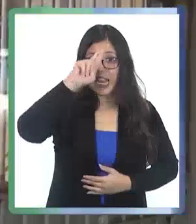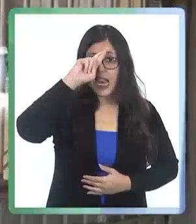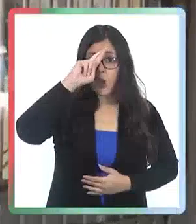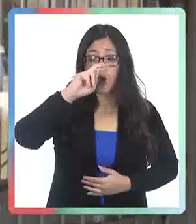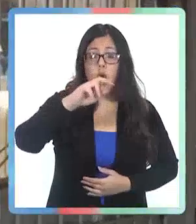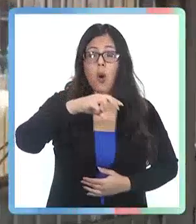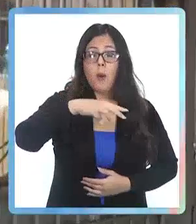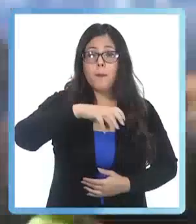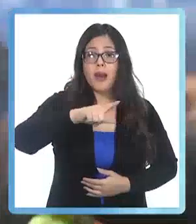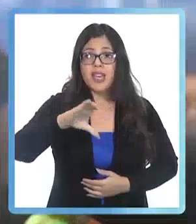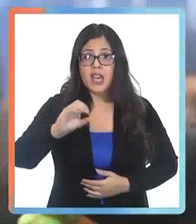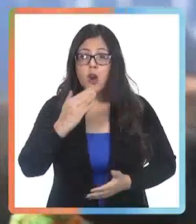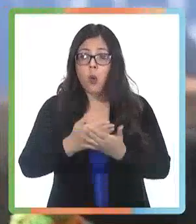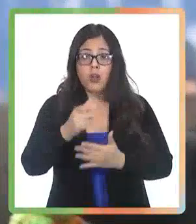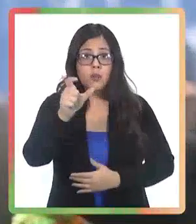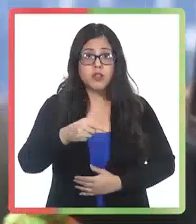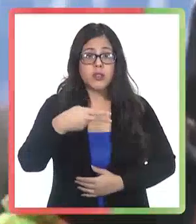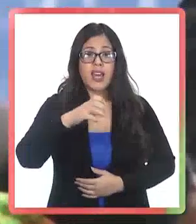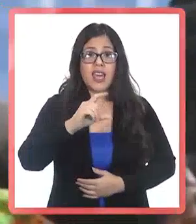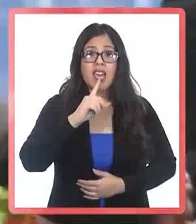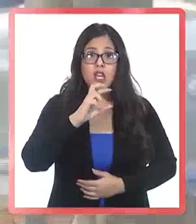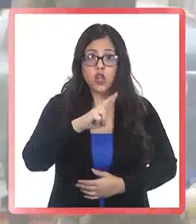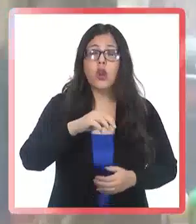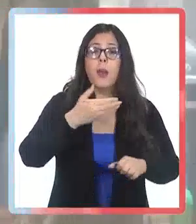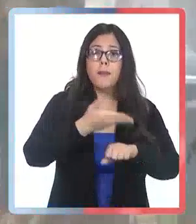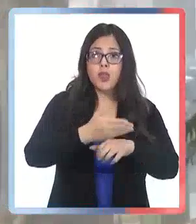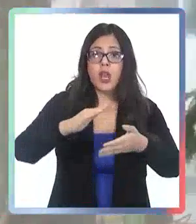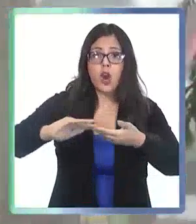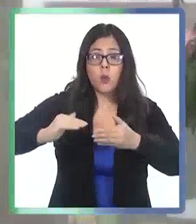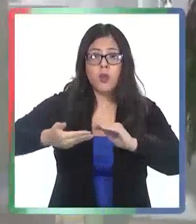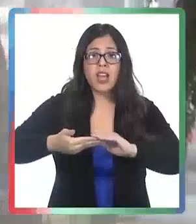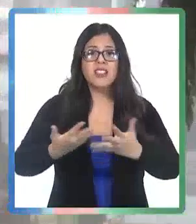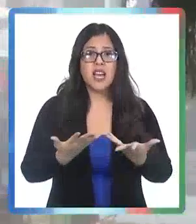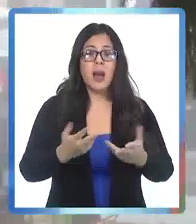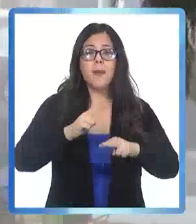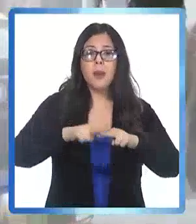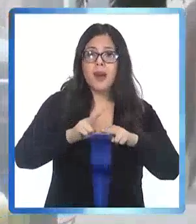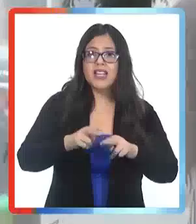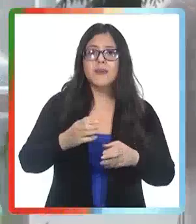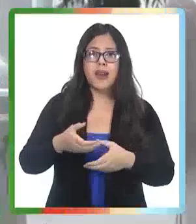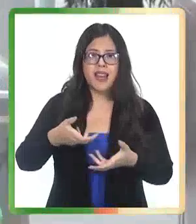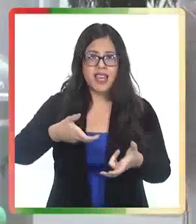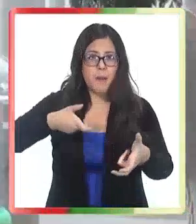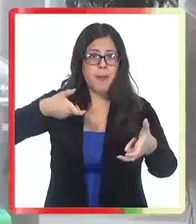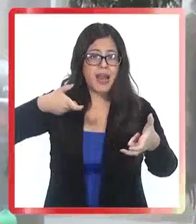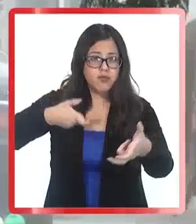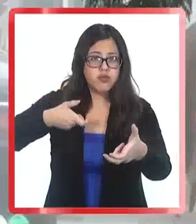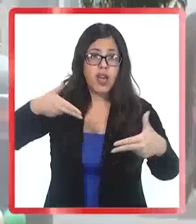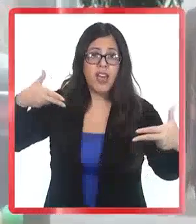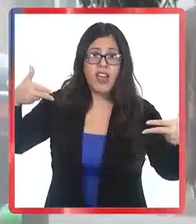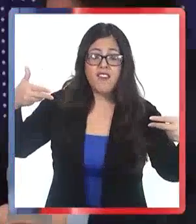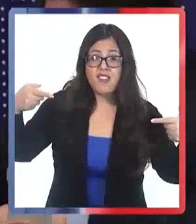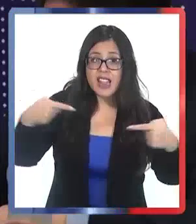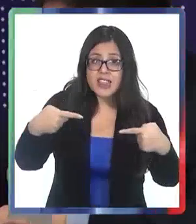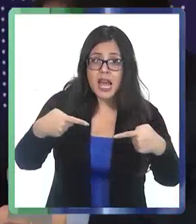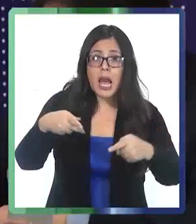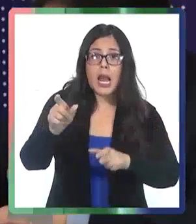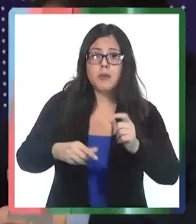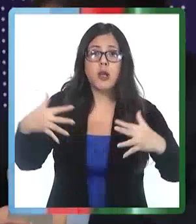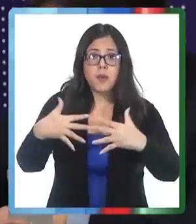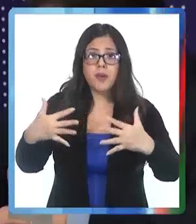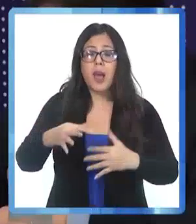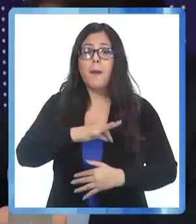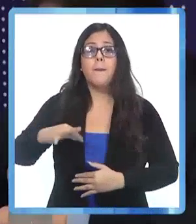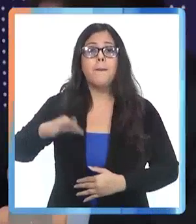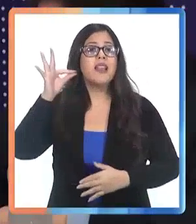comenzó cuando Héctor Yaitul llamó a las comunidades a prepararse para enfrentar a los militares. La ministra de Desarrollo Social, Janet